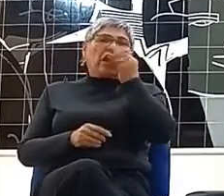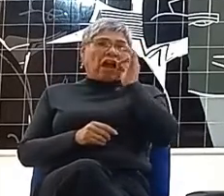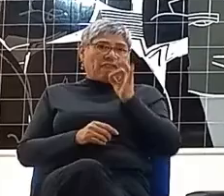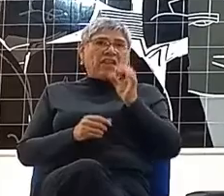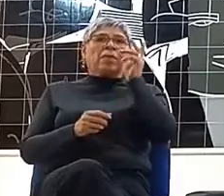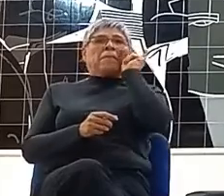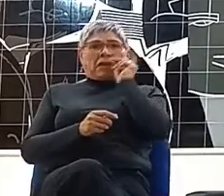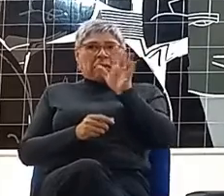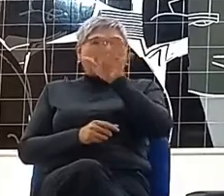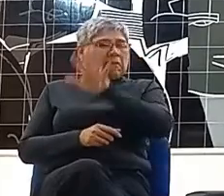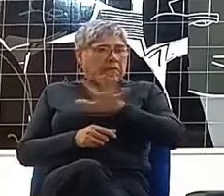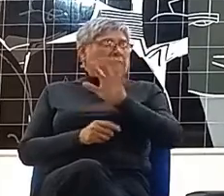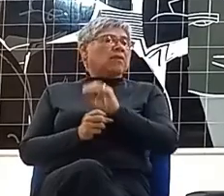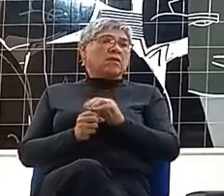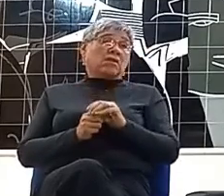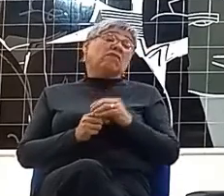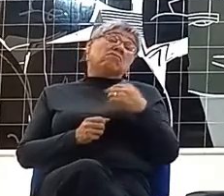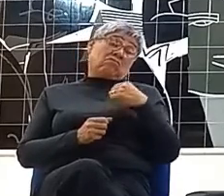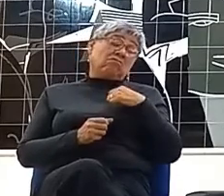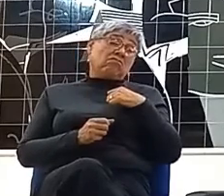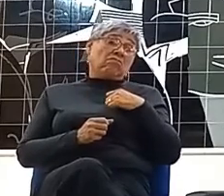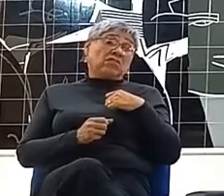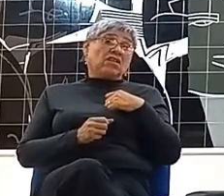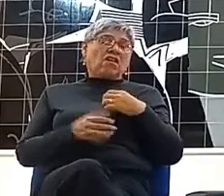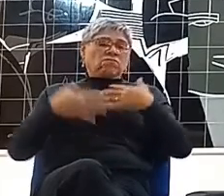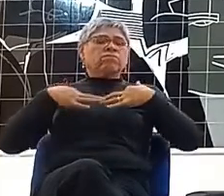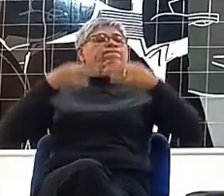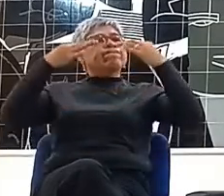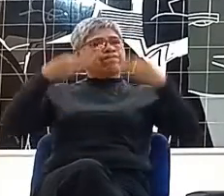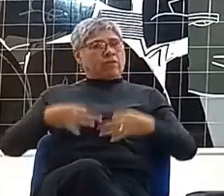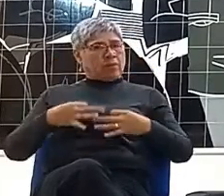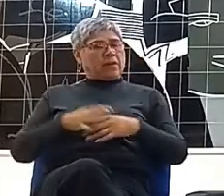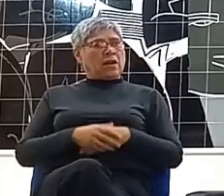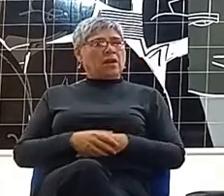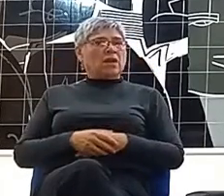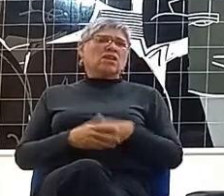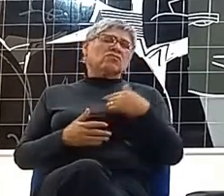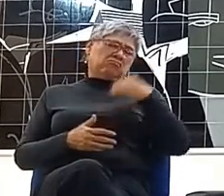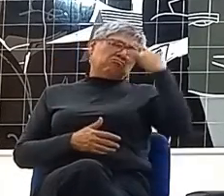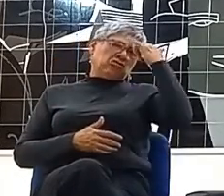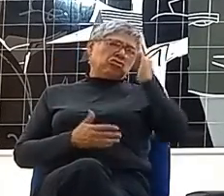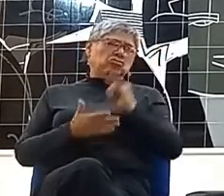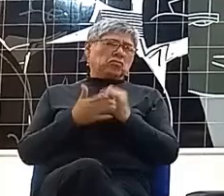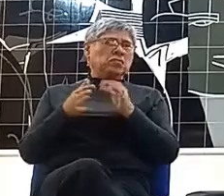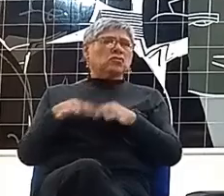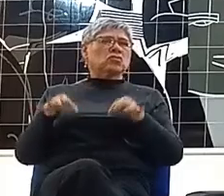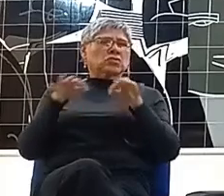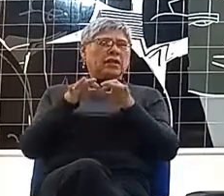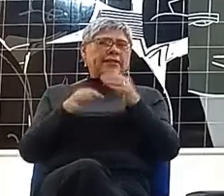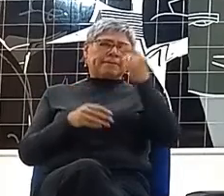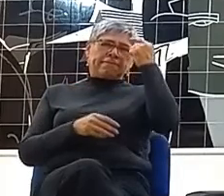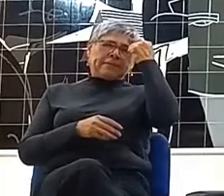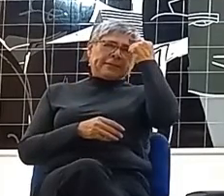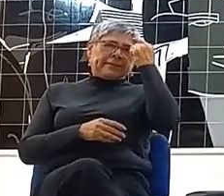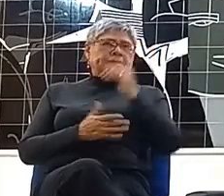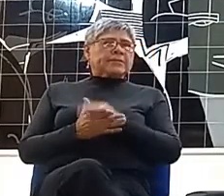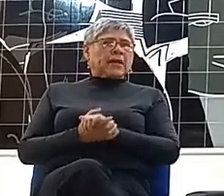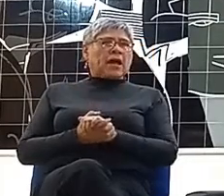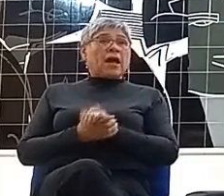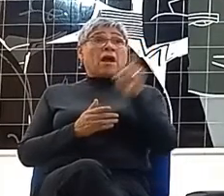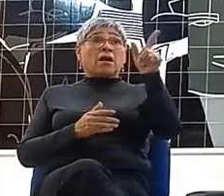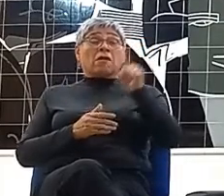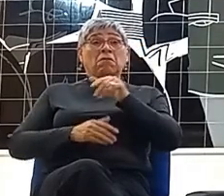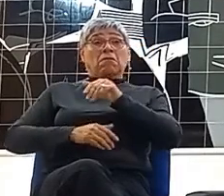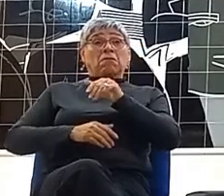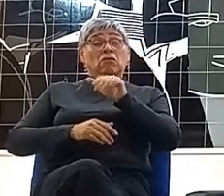ha tenido en términos formales, y creo que es importante reconocer el magisterio